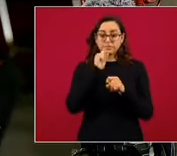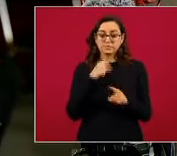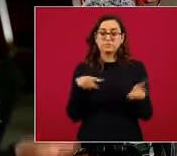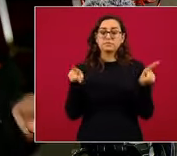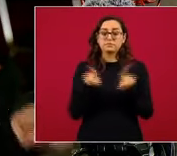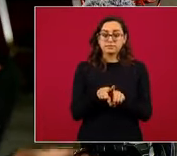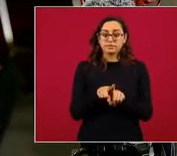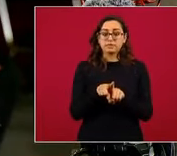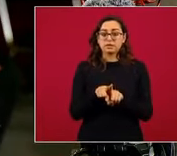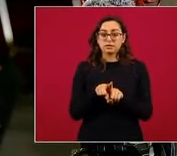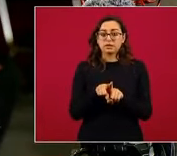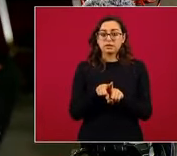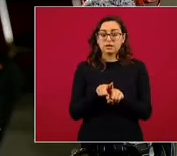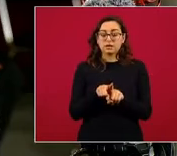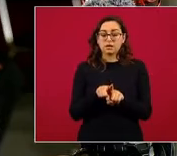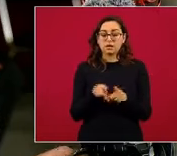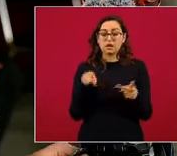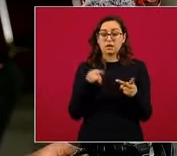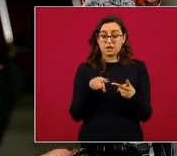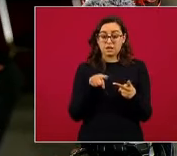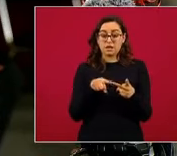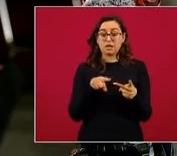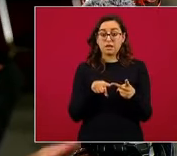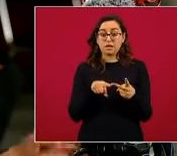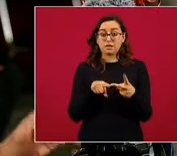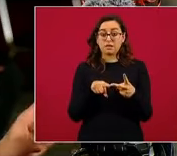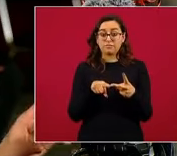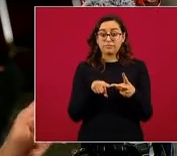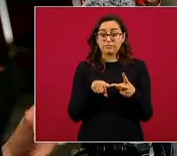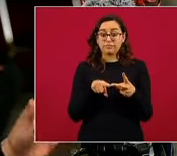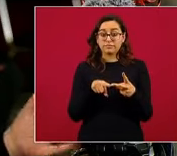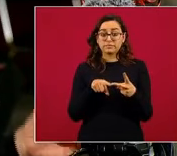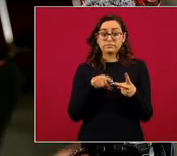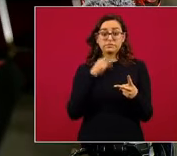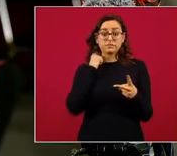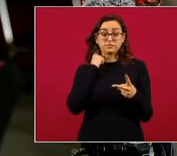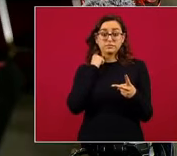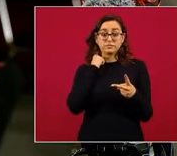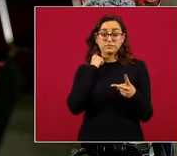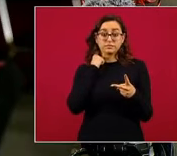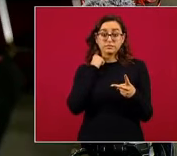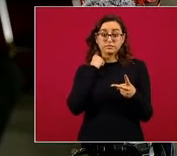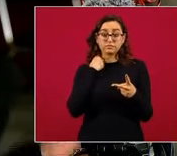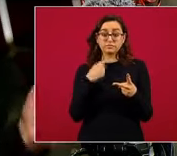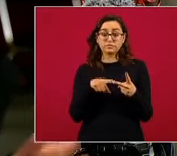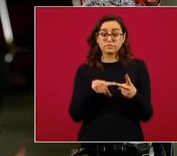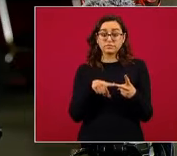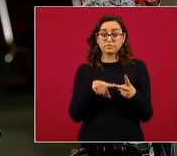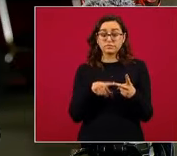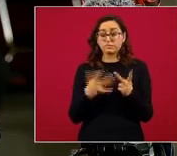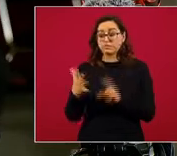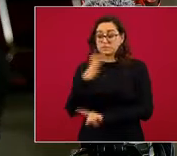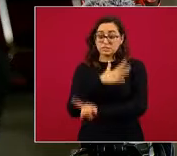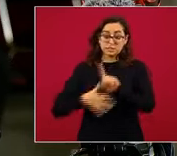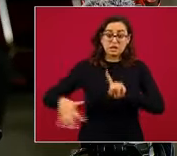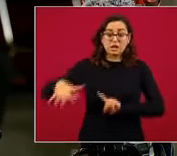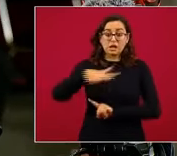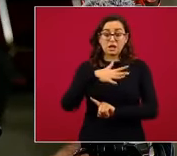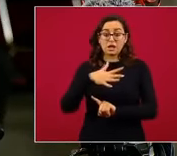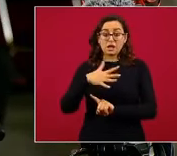parte del estudio que esto pudiera venir a modificar un poco la visión o el panorama que se